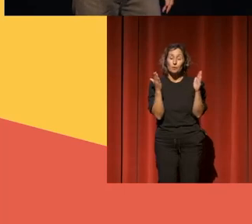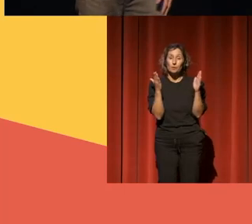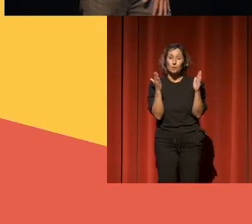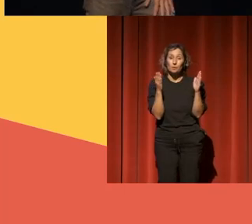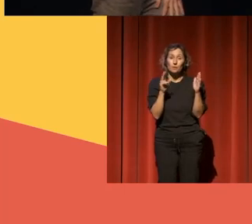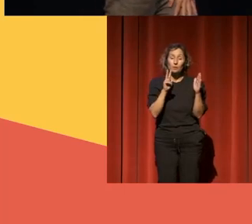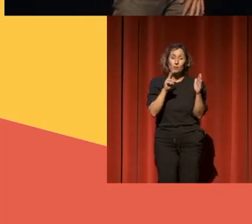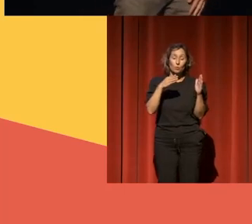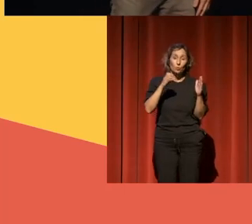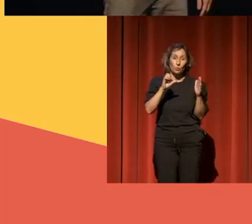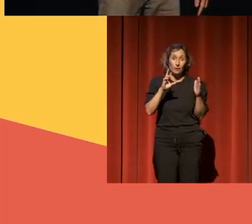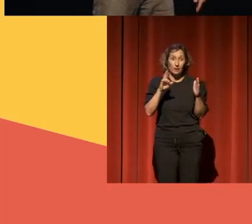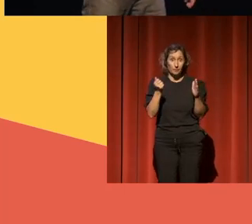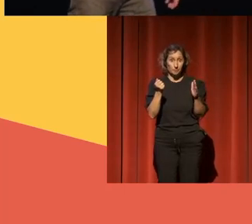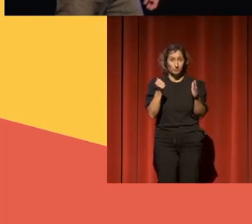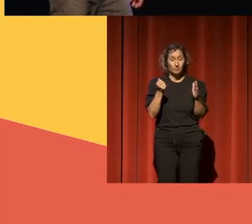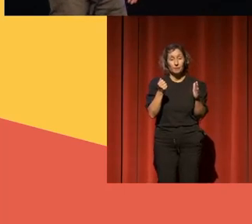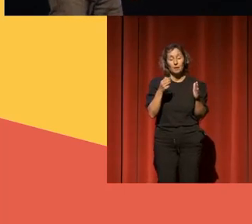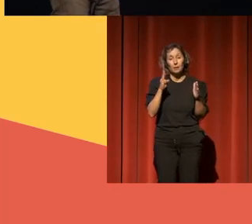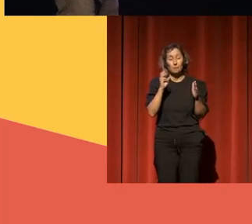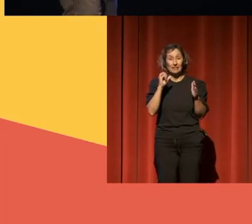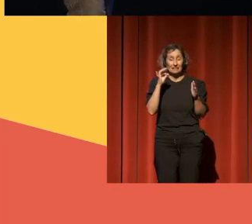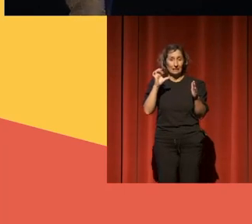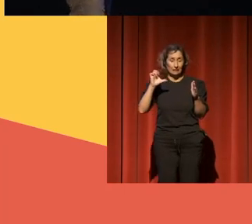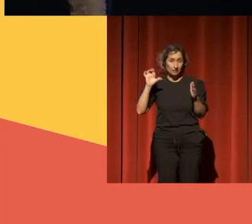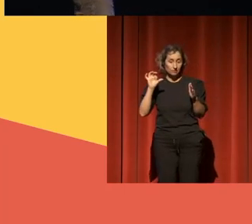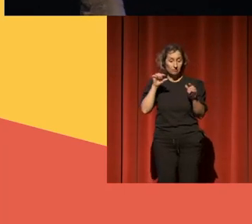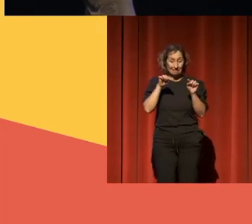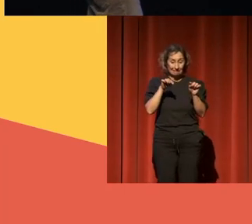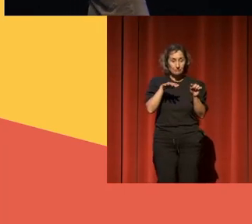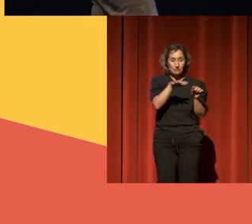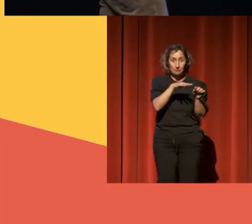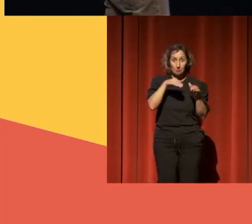ubera en en pasaya